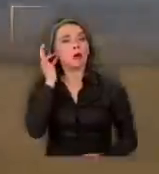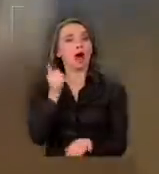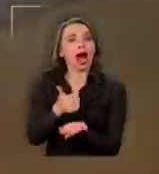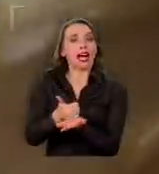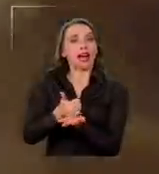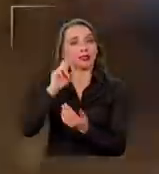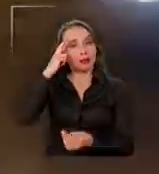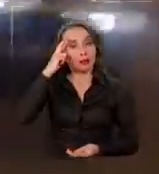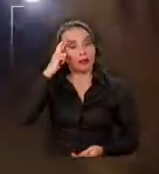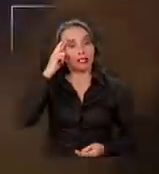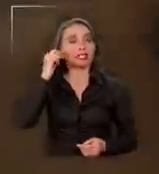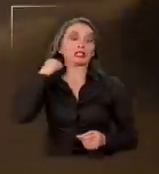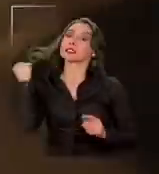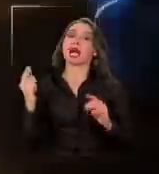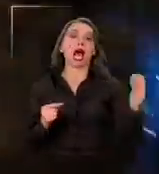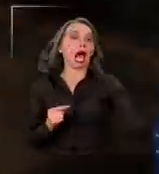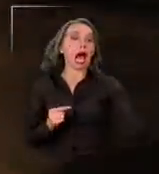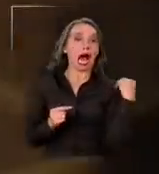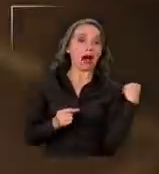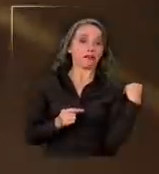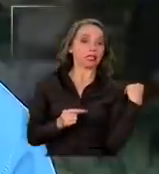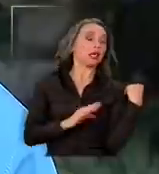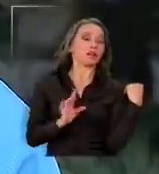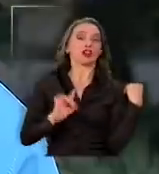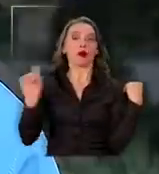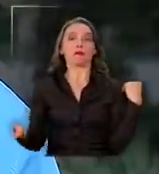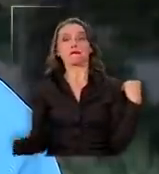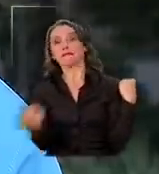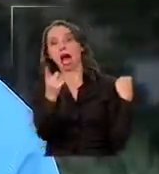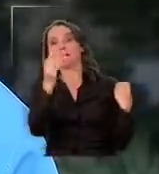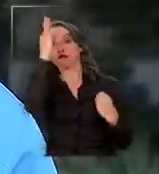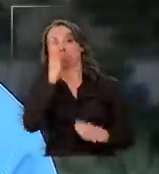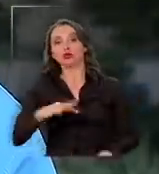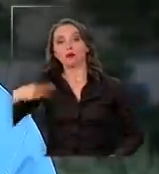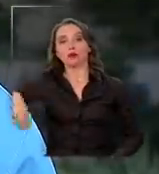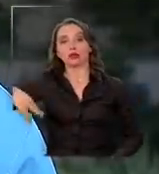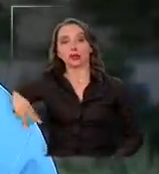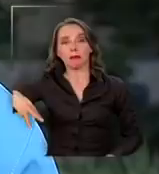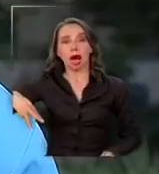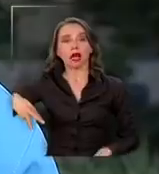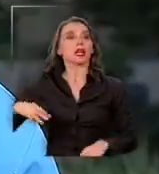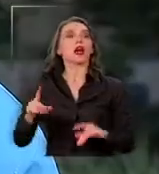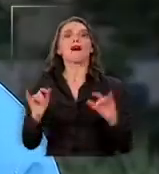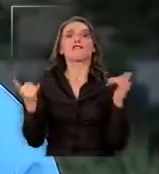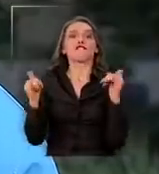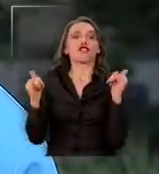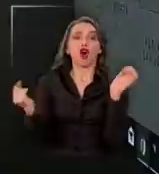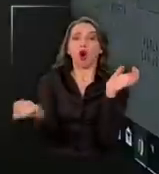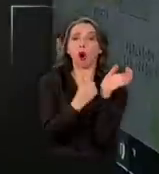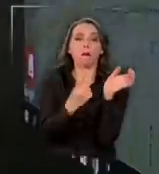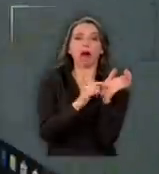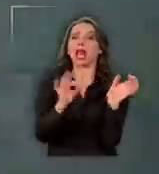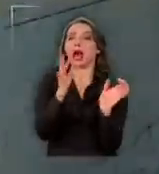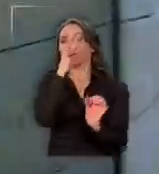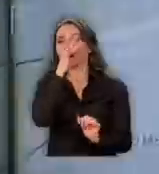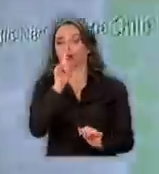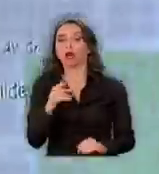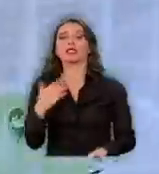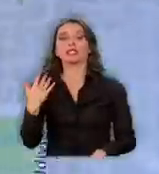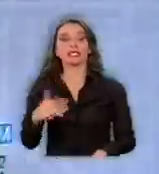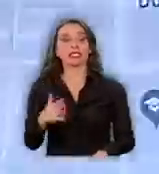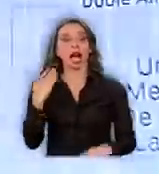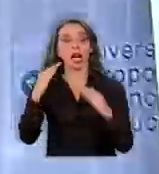es despachar a nuestra gente sin ningún tipo de filtro. Prácticamente no tenemos bromas ni tallas. Si ya robaron